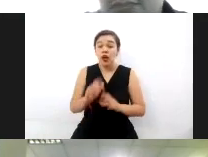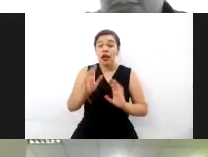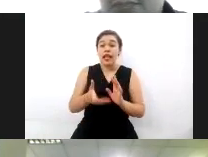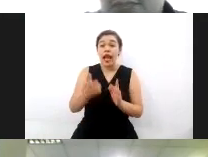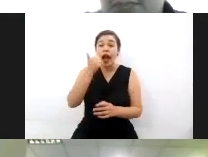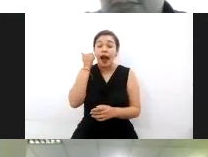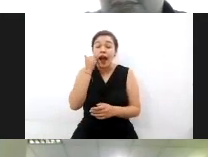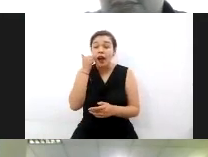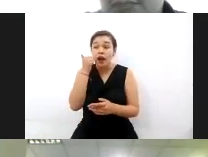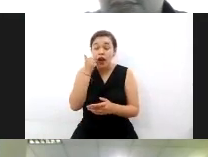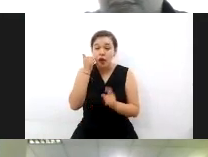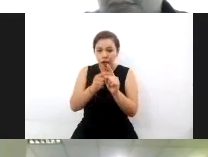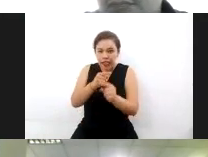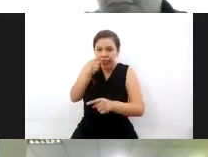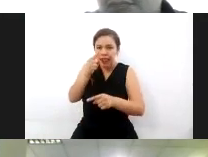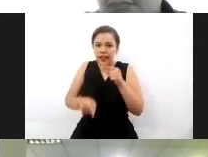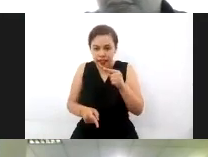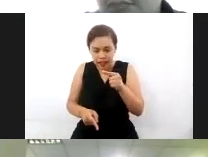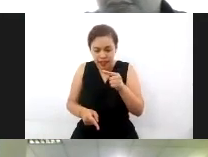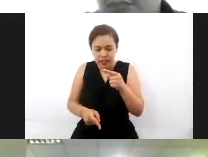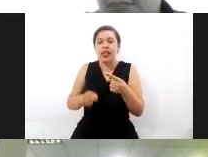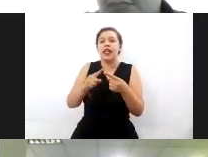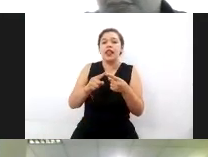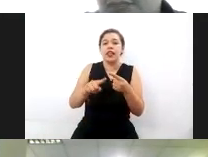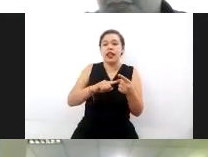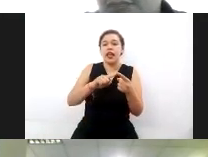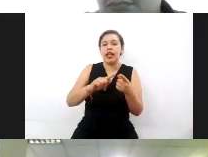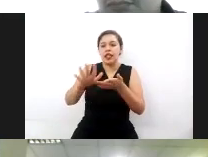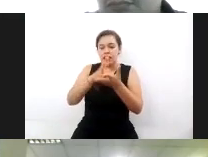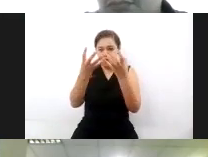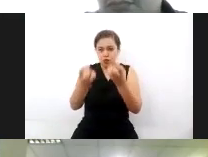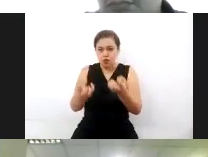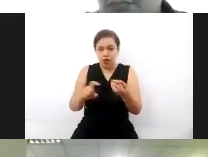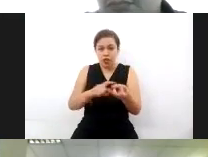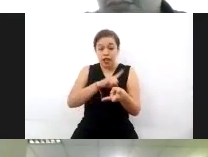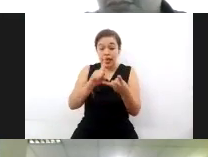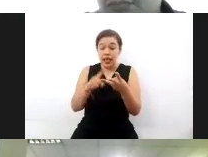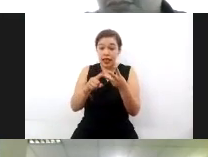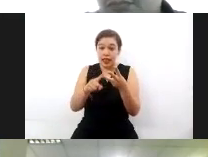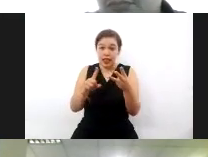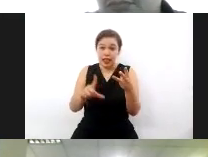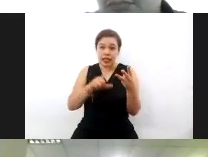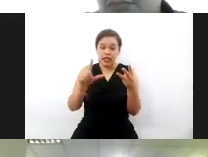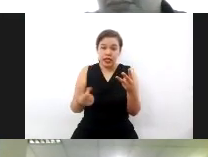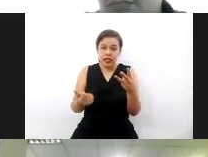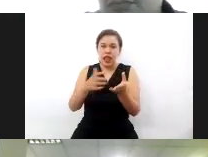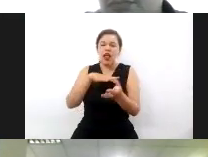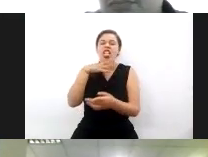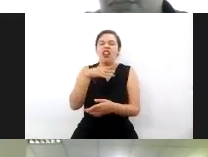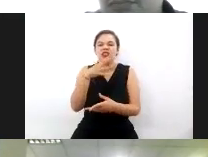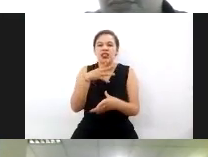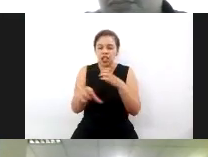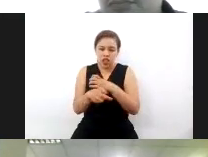secar, que sería nuestro segundo balde. Y el tercer balde, que va a ser removida la suciedad y todos los residuos